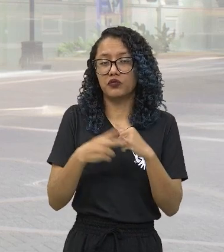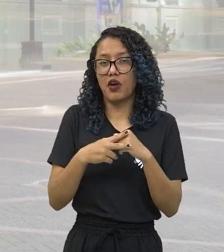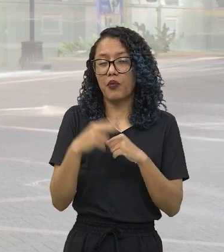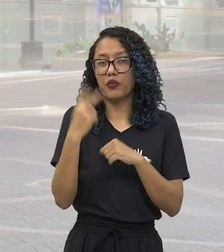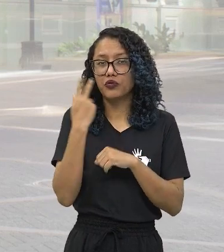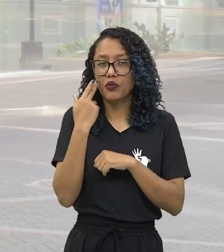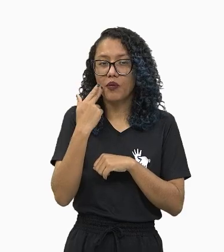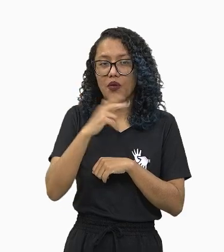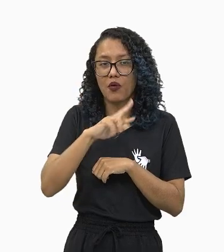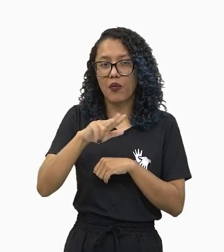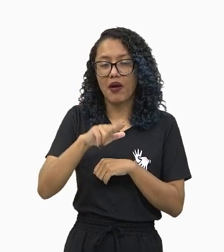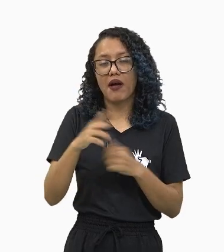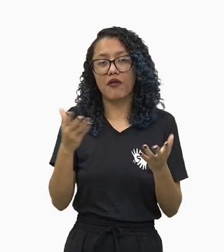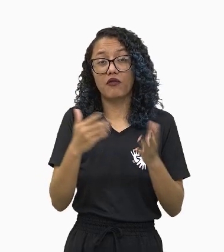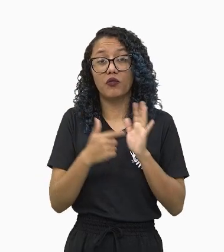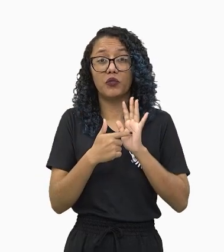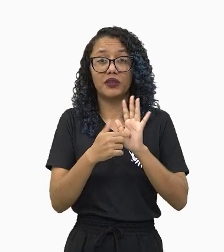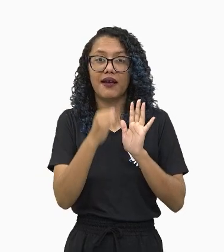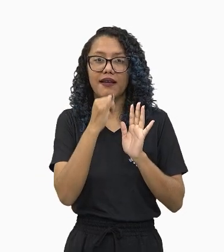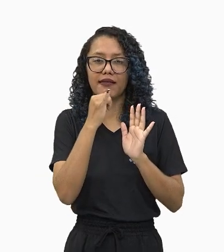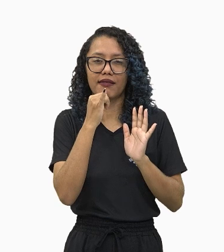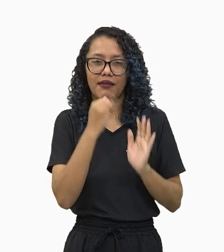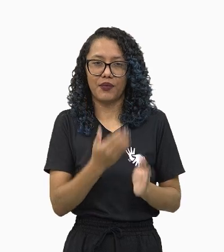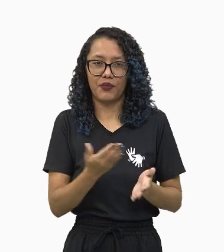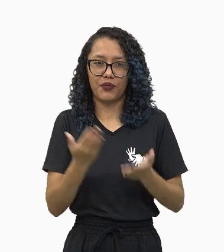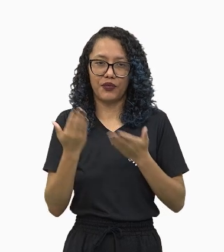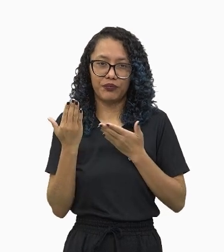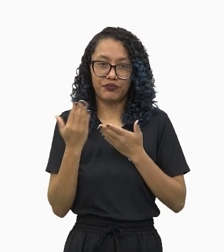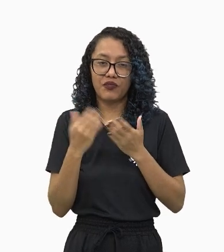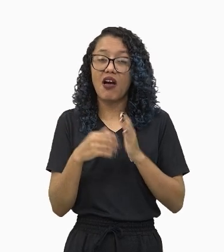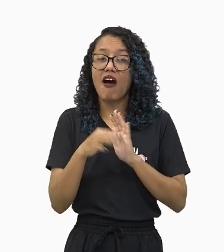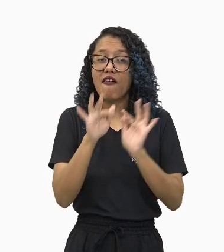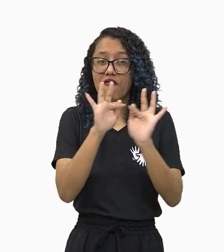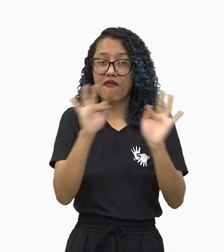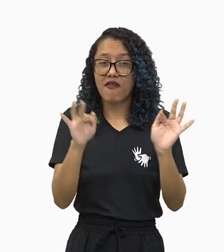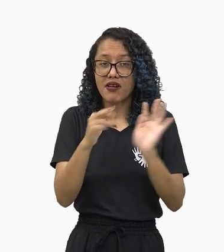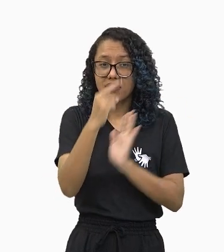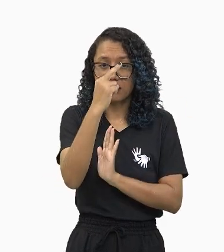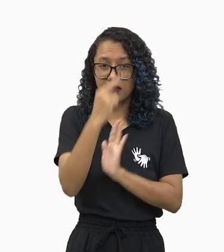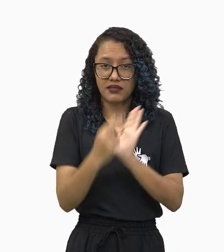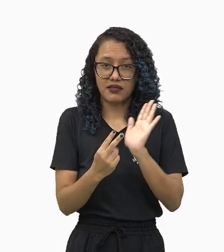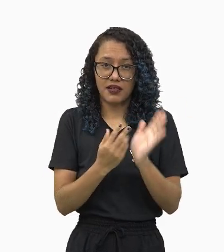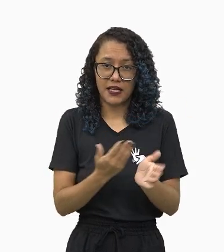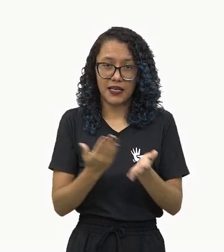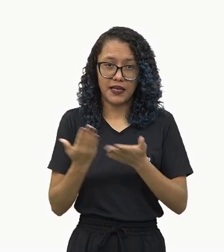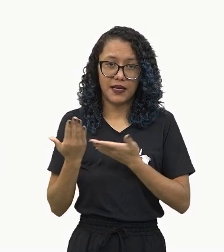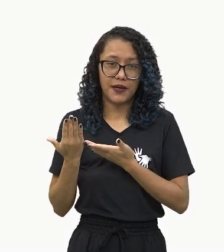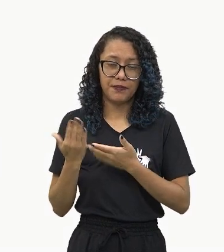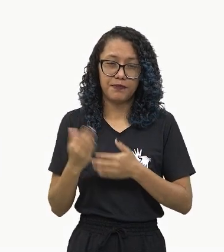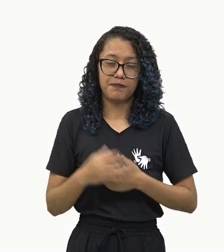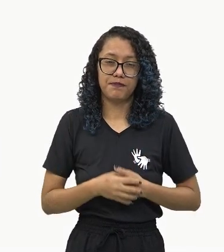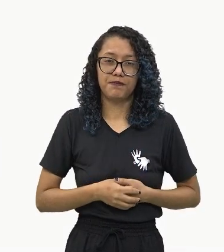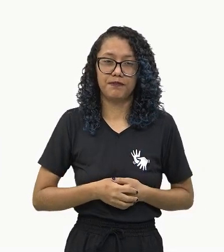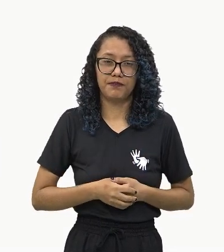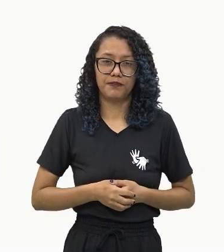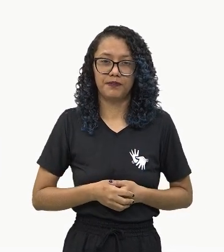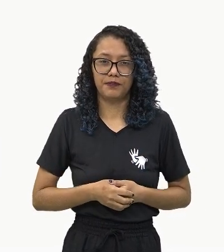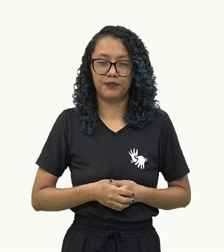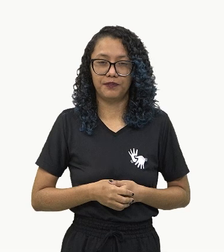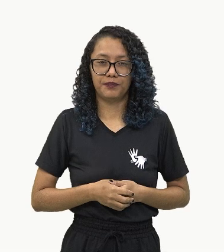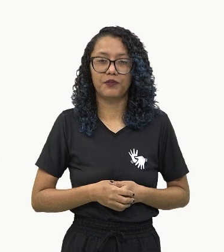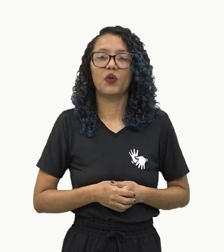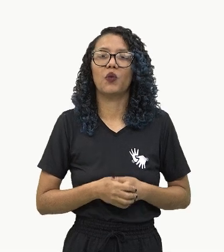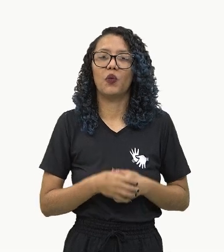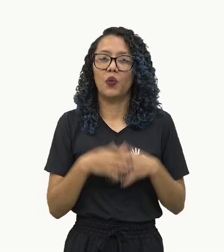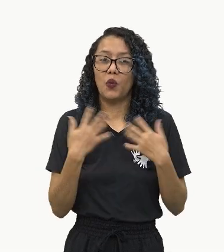los ejemplos. Mi mamá y yo hemos hecho una ensalada muy exquisita. Qué